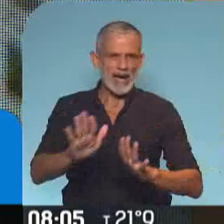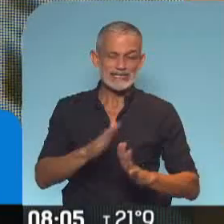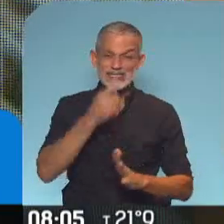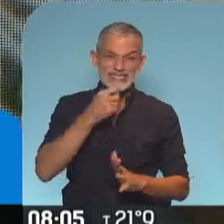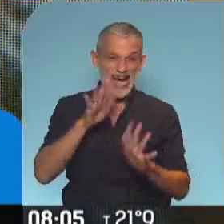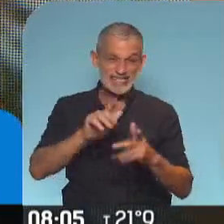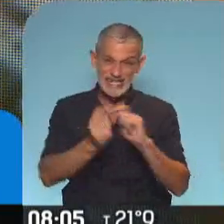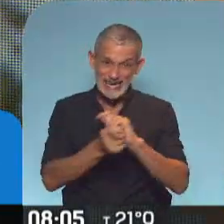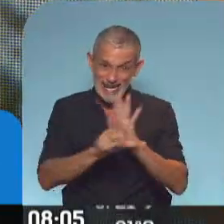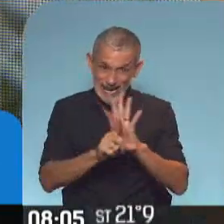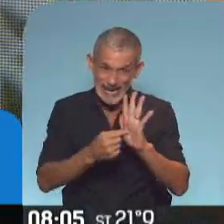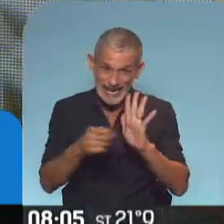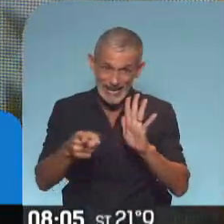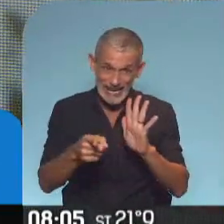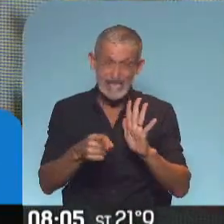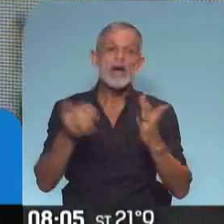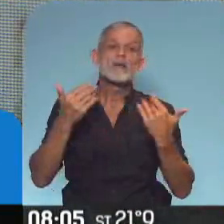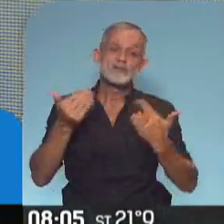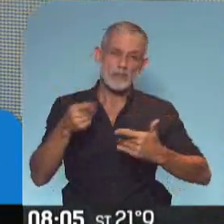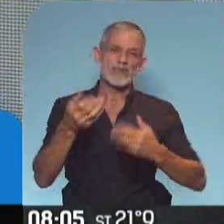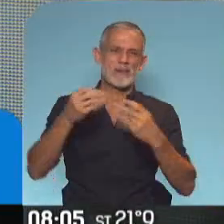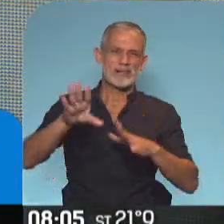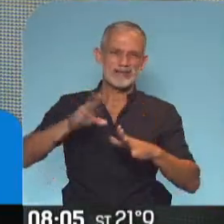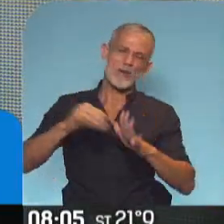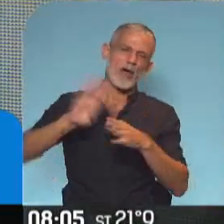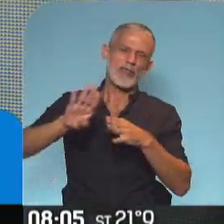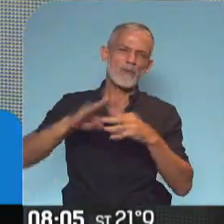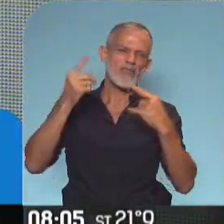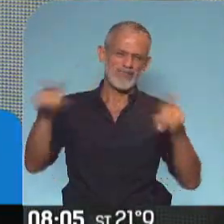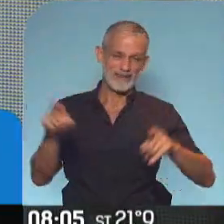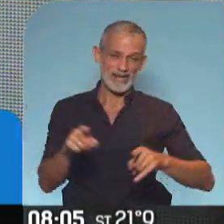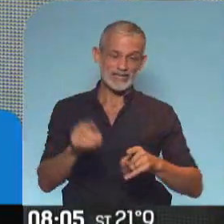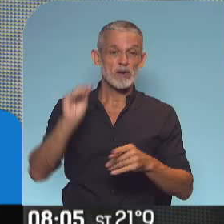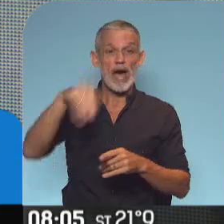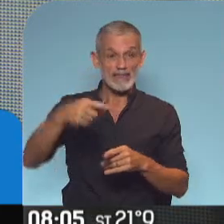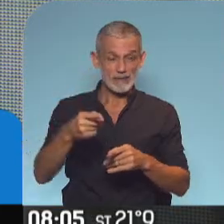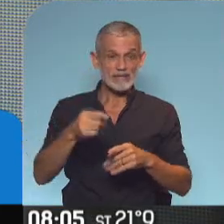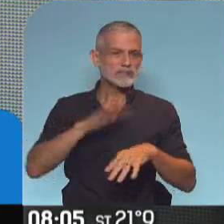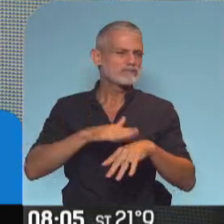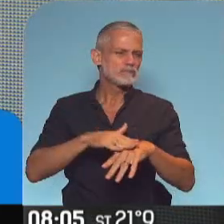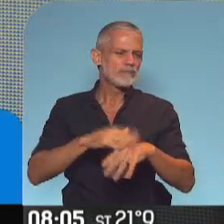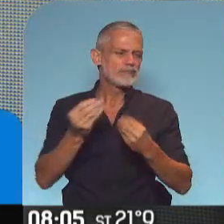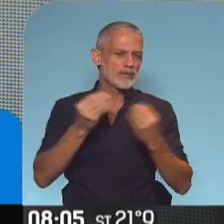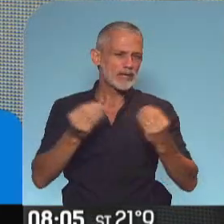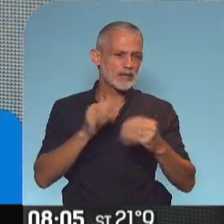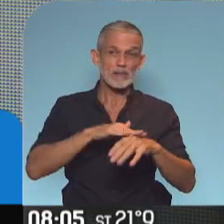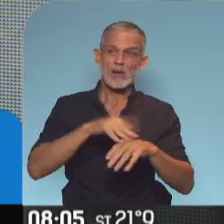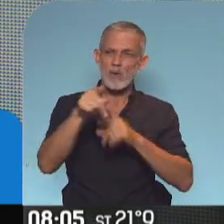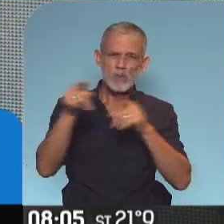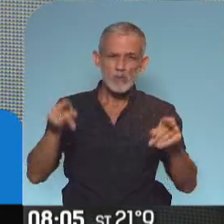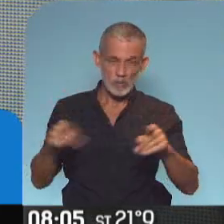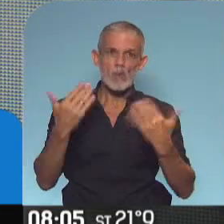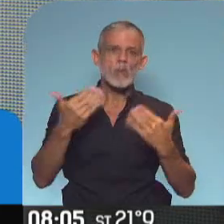se cambia, entonces se va a poder empezar a manejar la deuda de otra manera. Pero además, esto de las responsabilidades creo que se